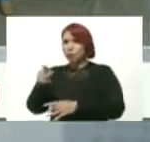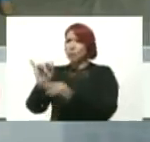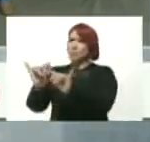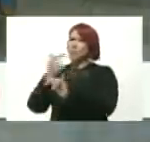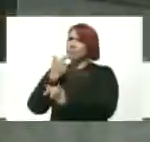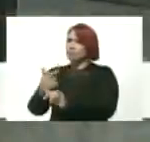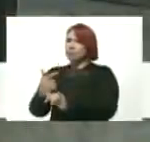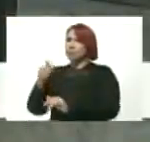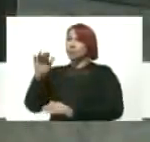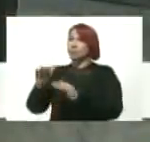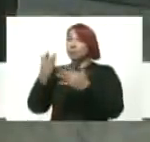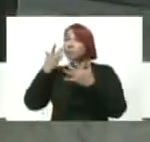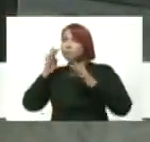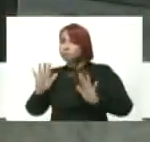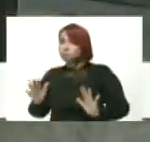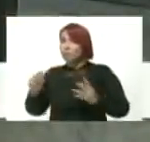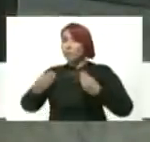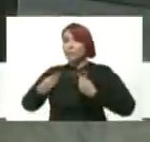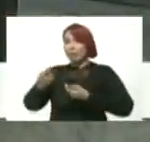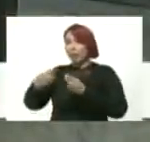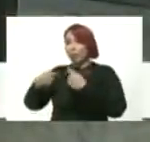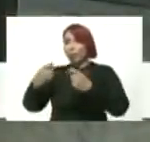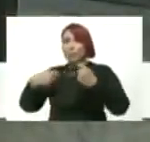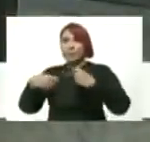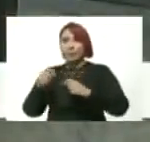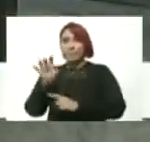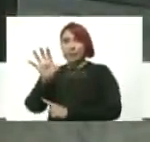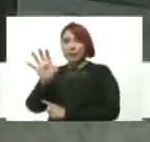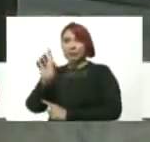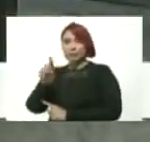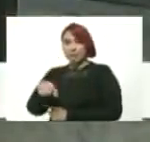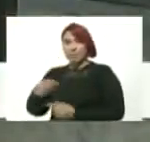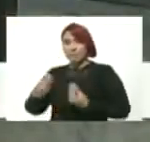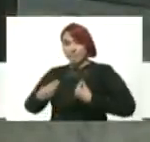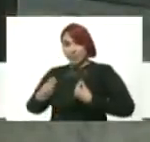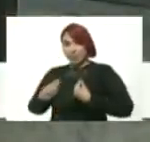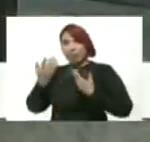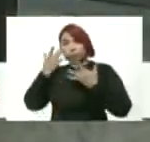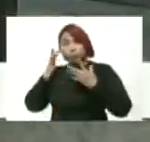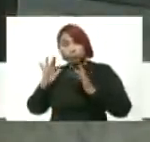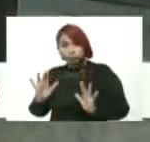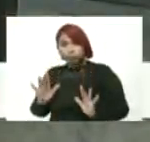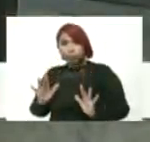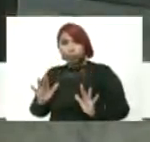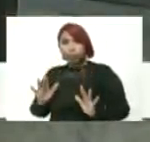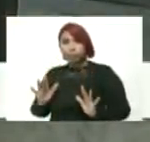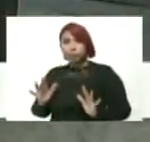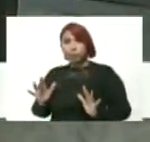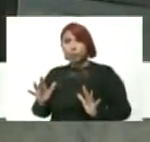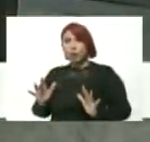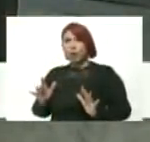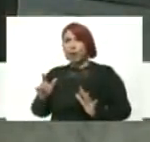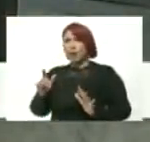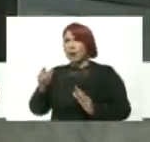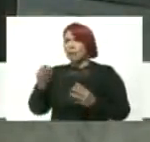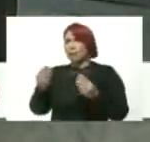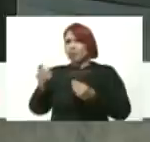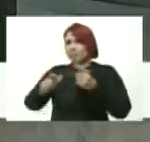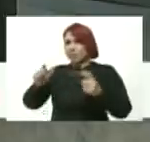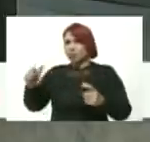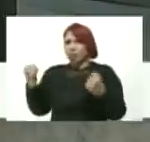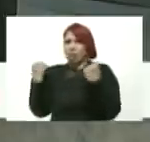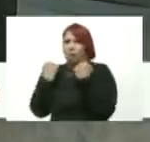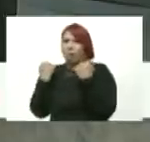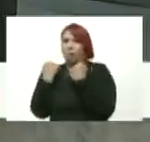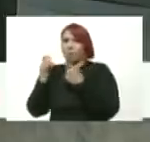relativamente la vida comercial en el país la vida que supone grandes concentraciones de personas vamos a empezar